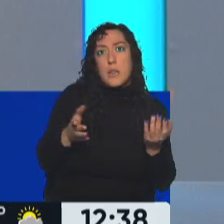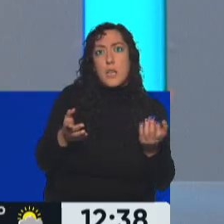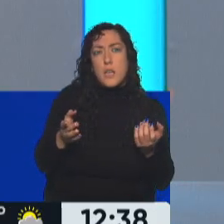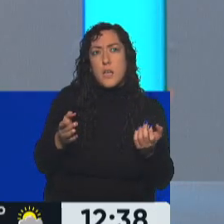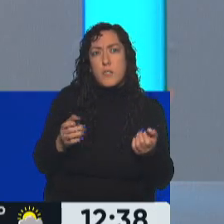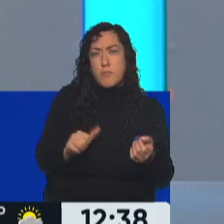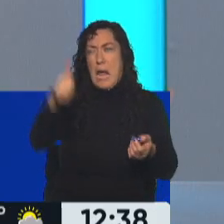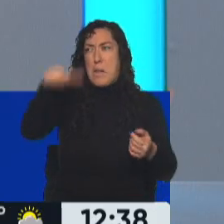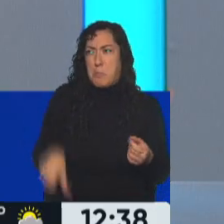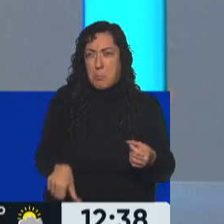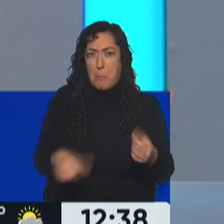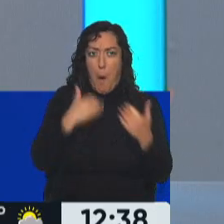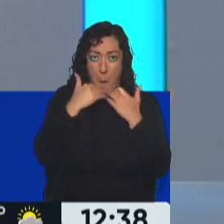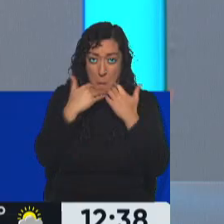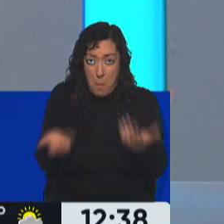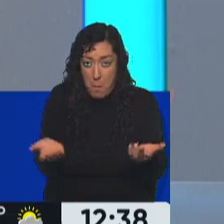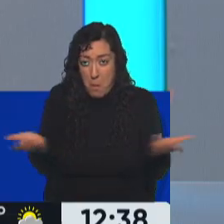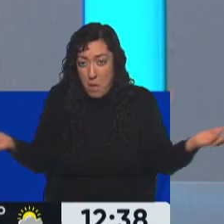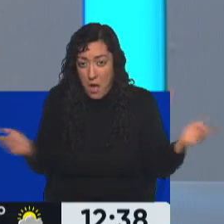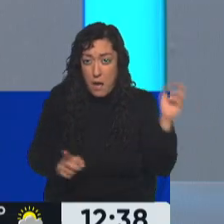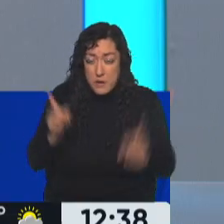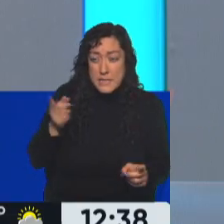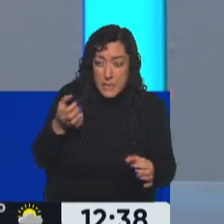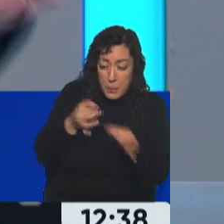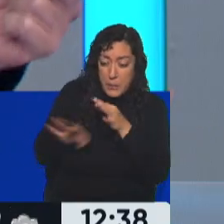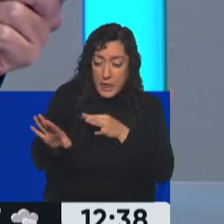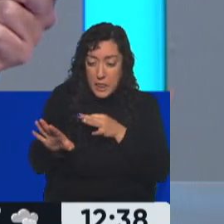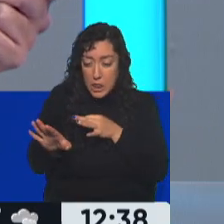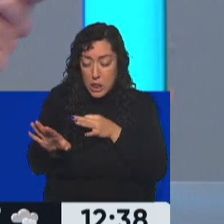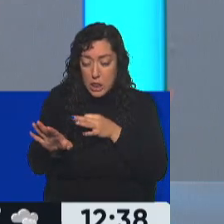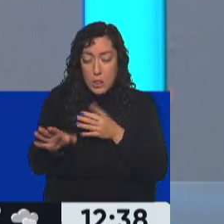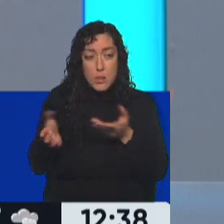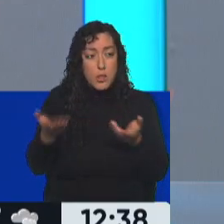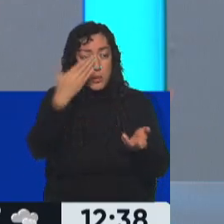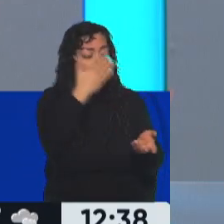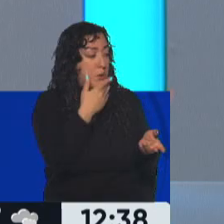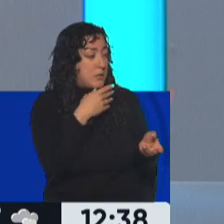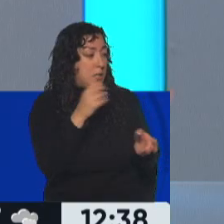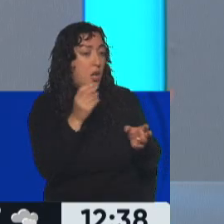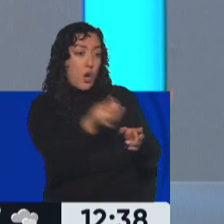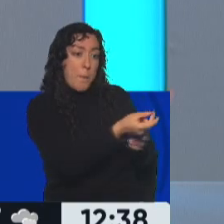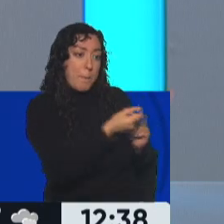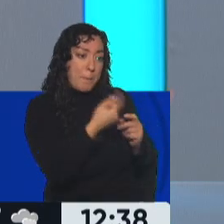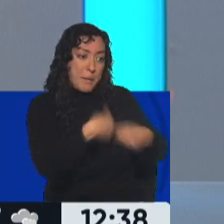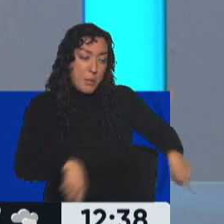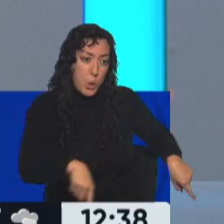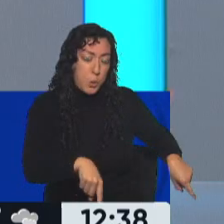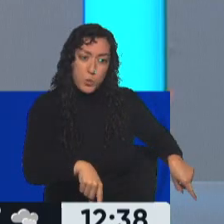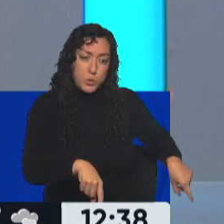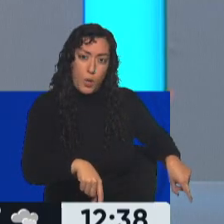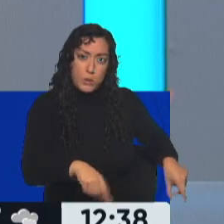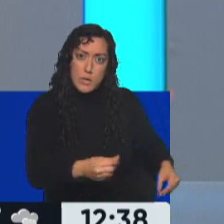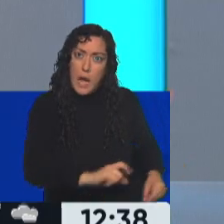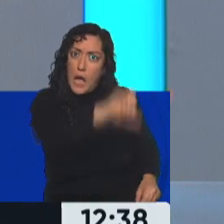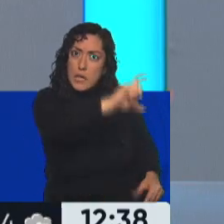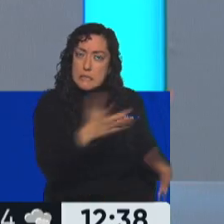Porque hay tanta inflación que quizás vendo y cuando voy a reponer me sale más caro. Entonces, la inflación destruye